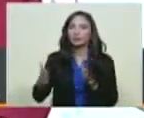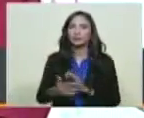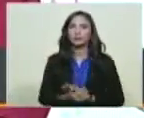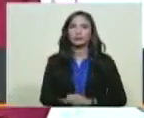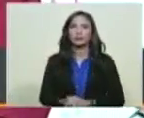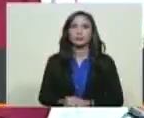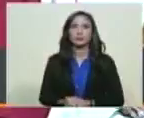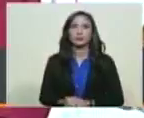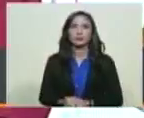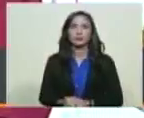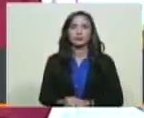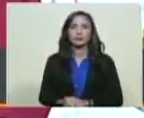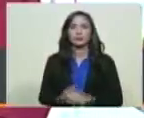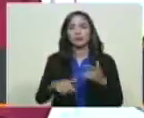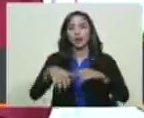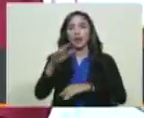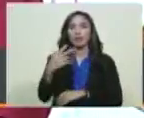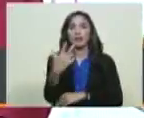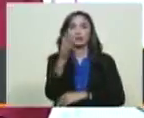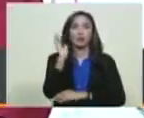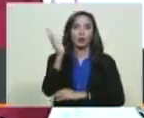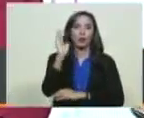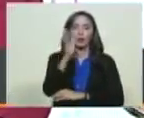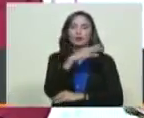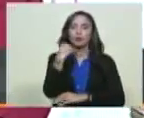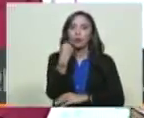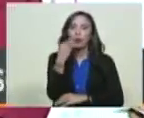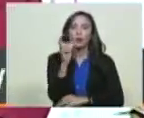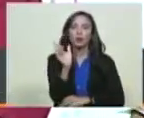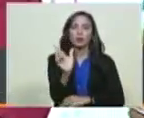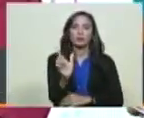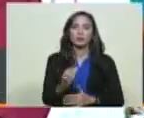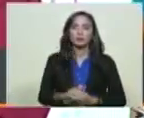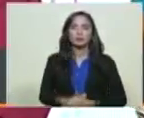del congreso del tercer congreso de la juventud